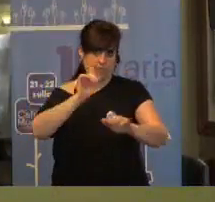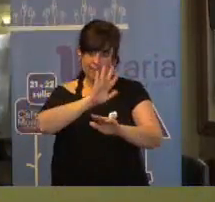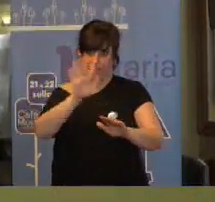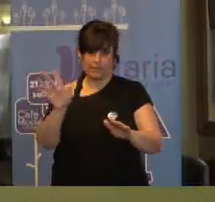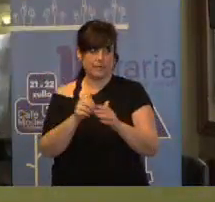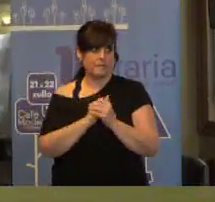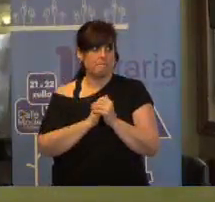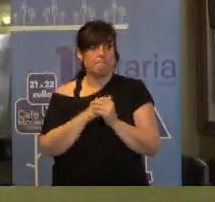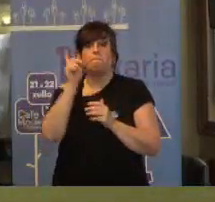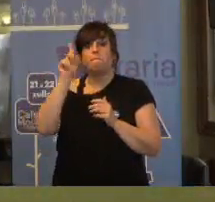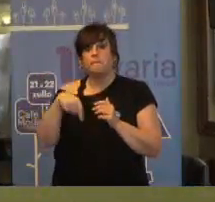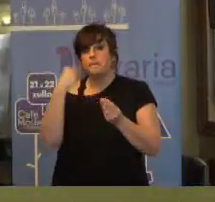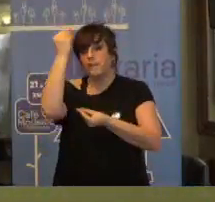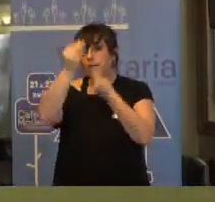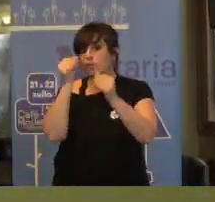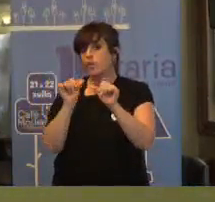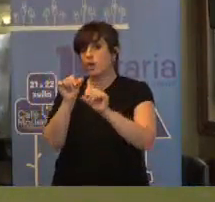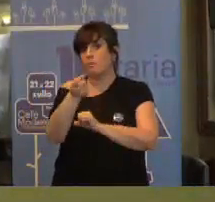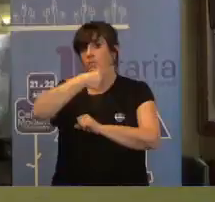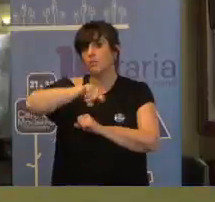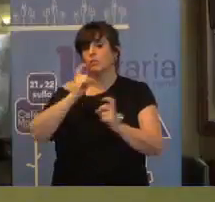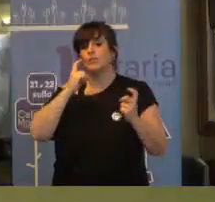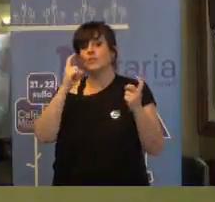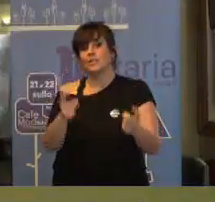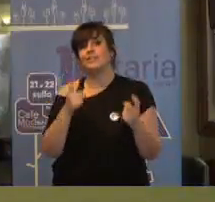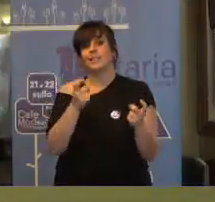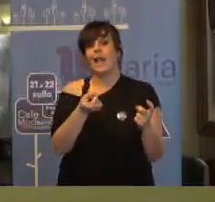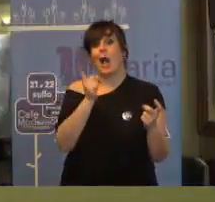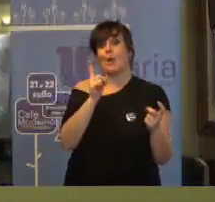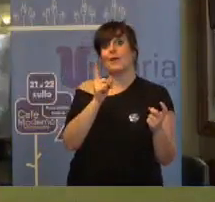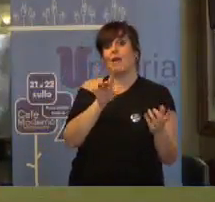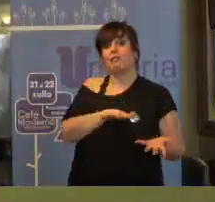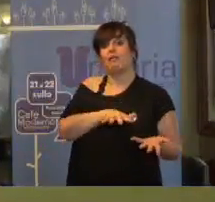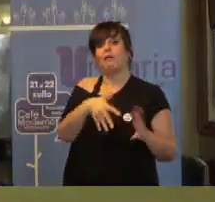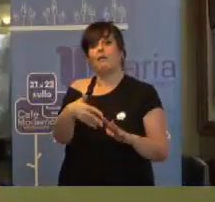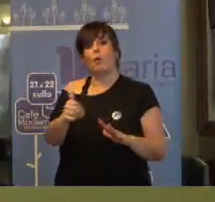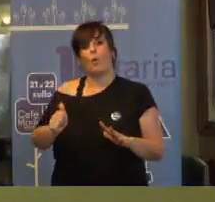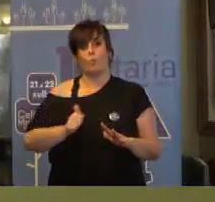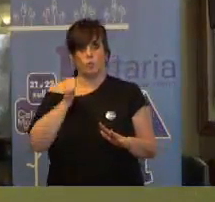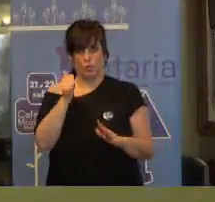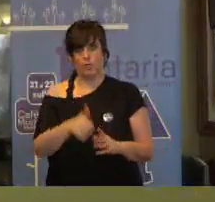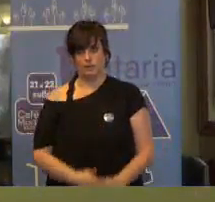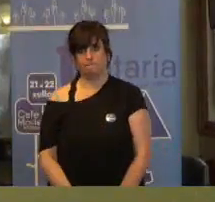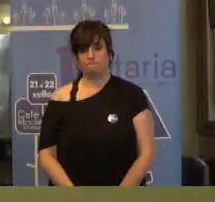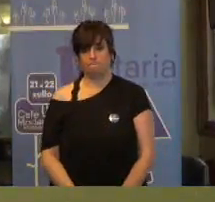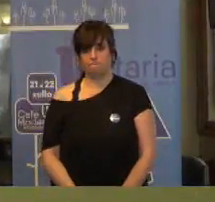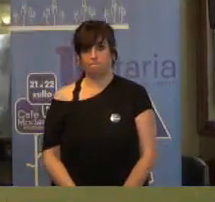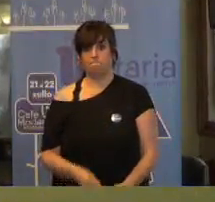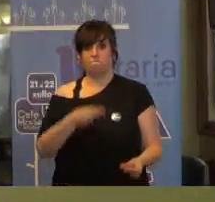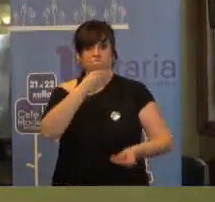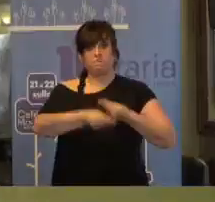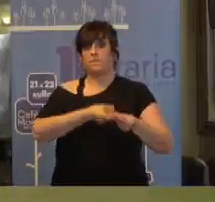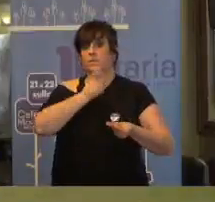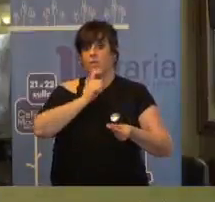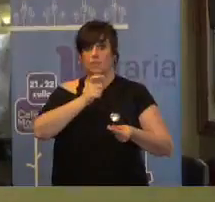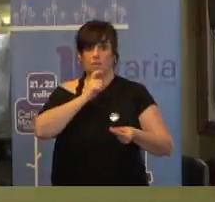desa reflexión tratamos de convertir esas amenazas ou todas estas amenazas en oportunidades, a través de buscar